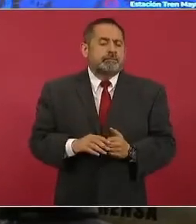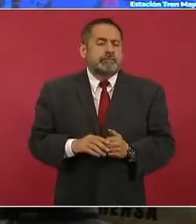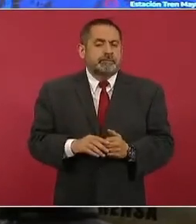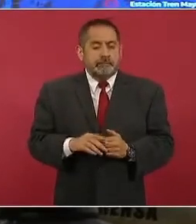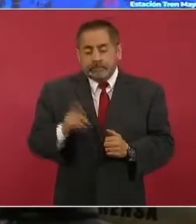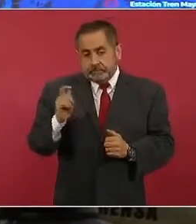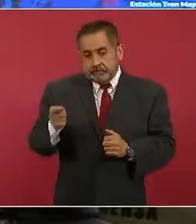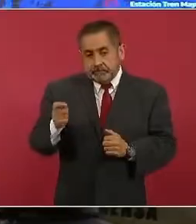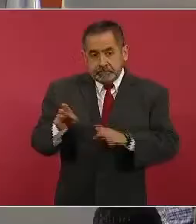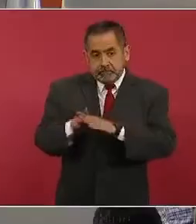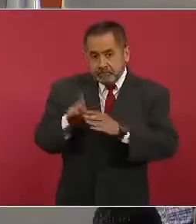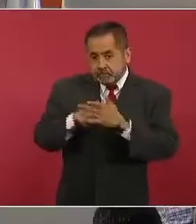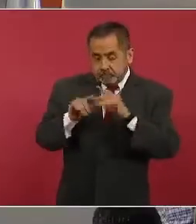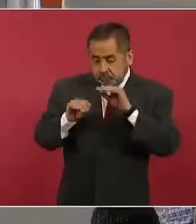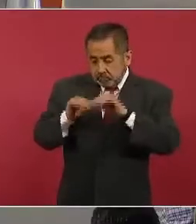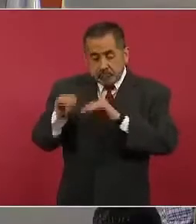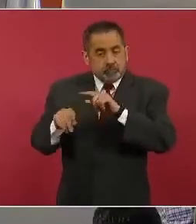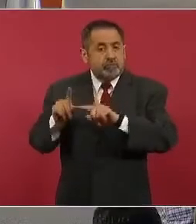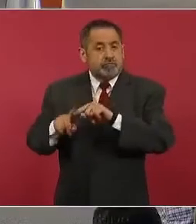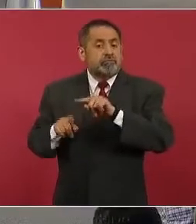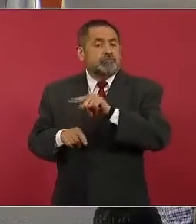porque pues aquí se aplica